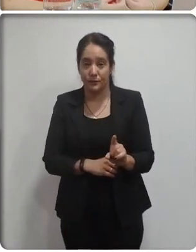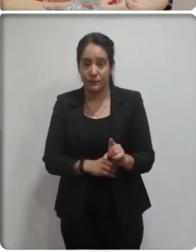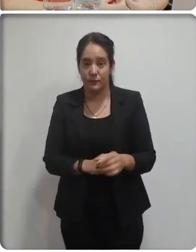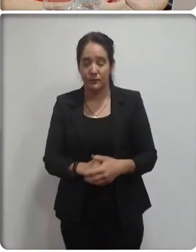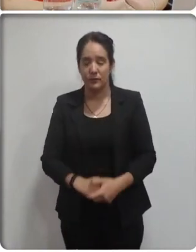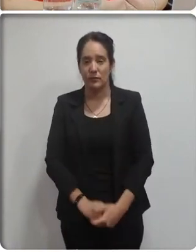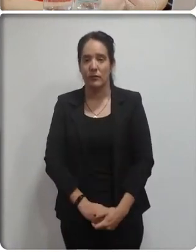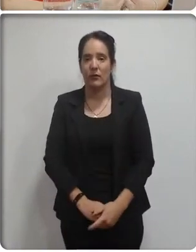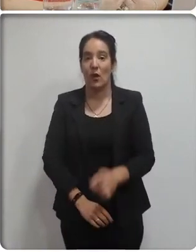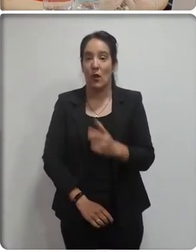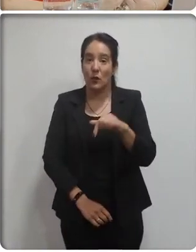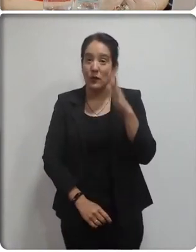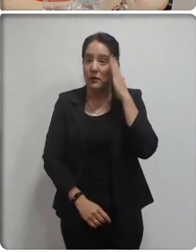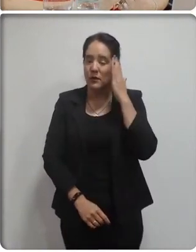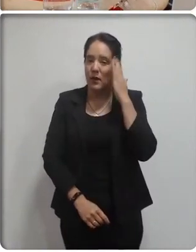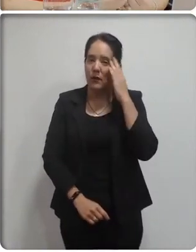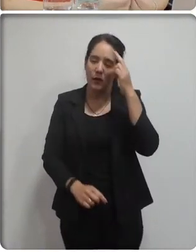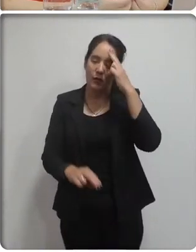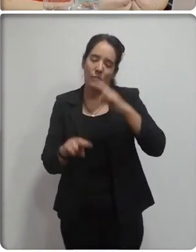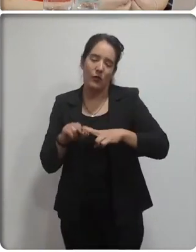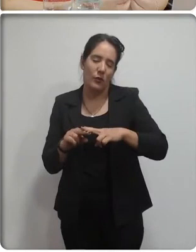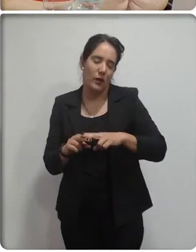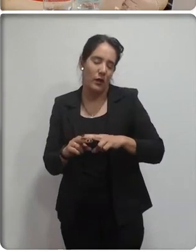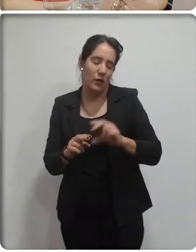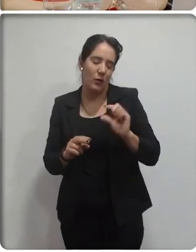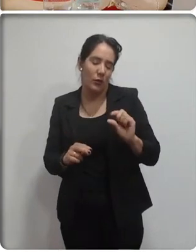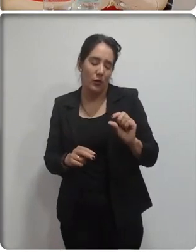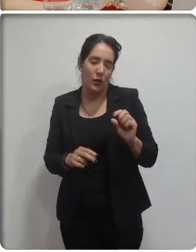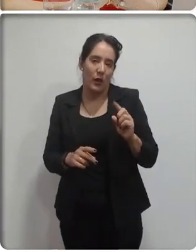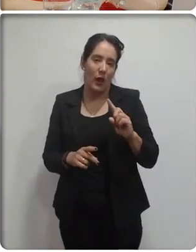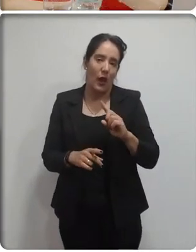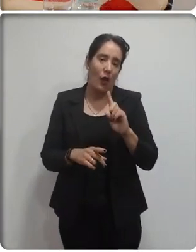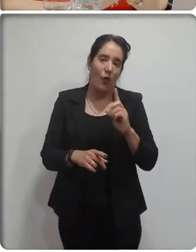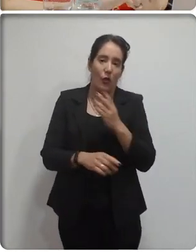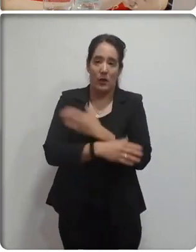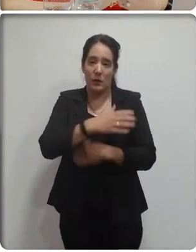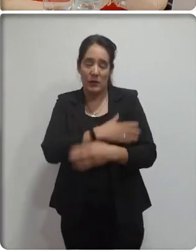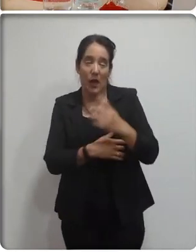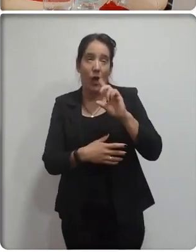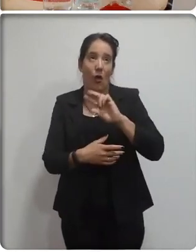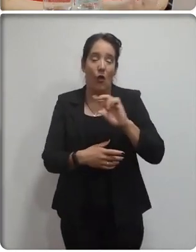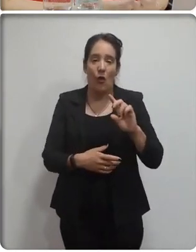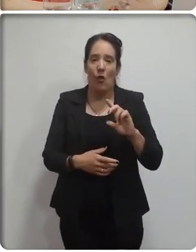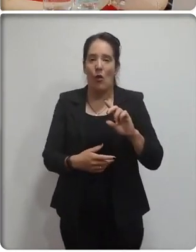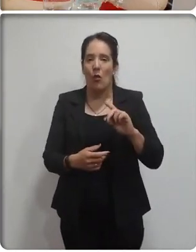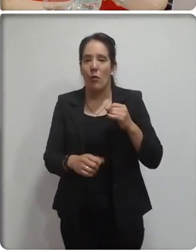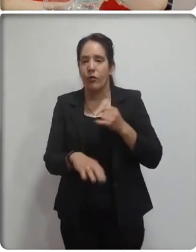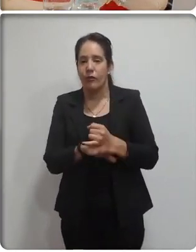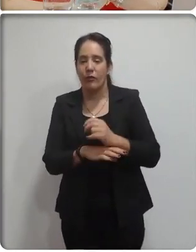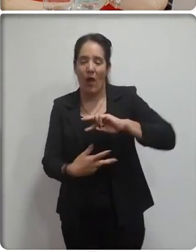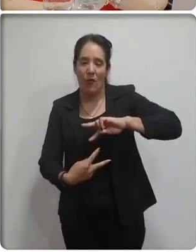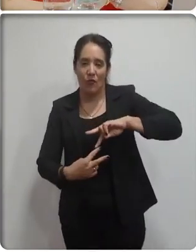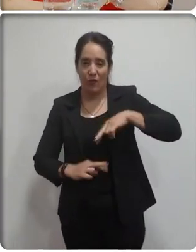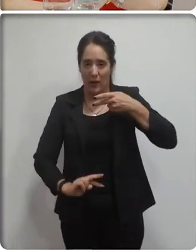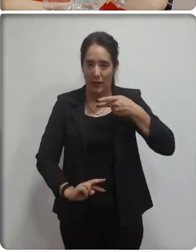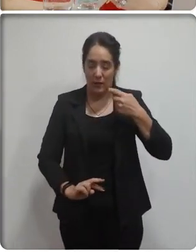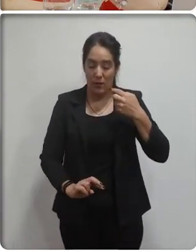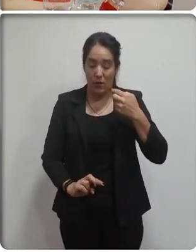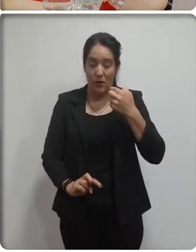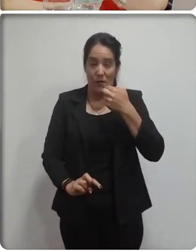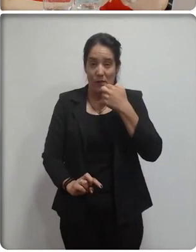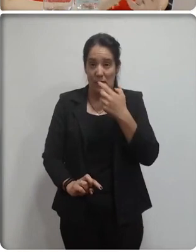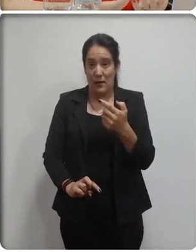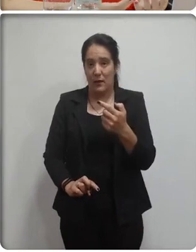ustedes saben, las patologías congénitas o los defectos genéticos a nivel mundial, la ORFANET establece que